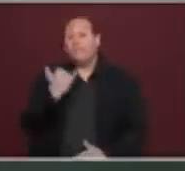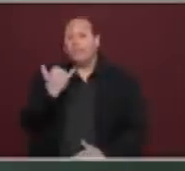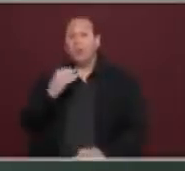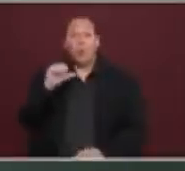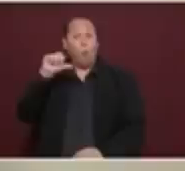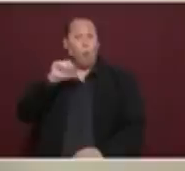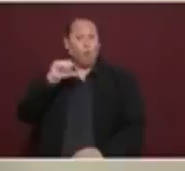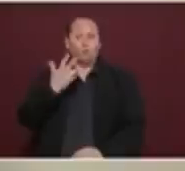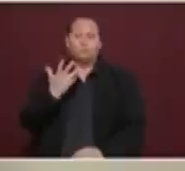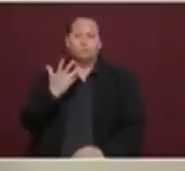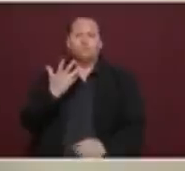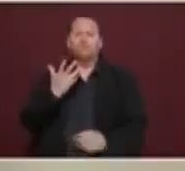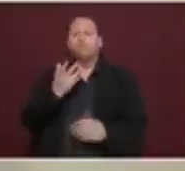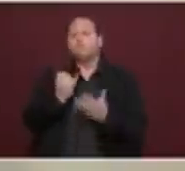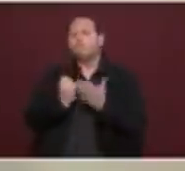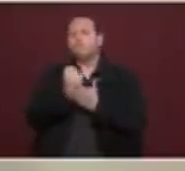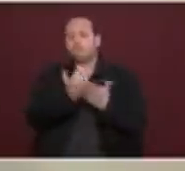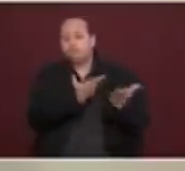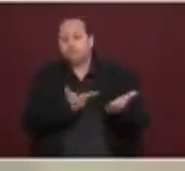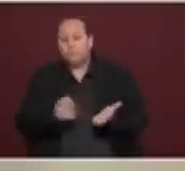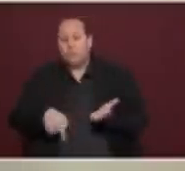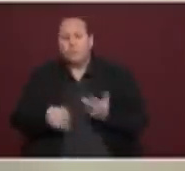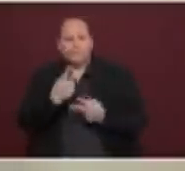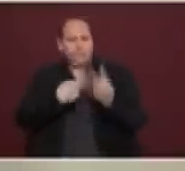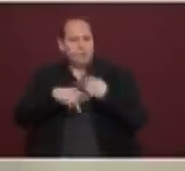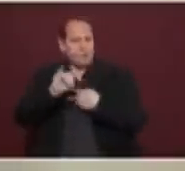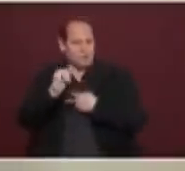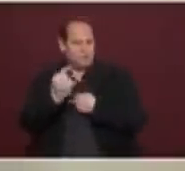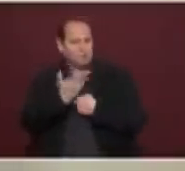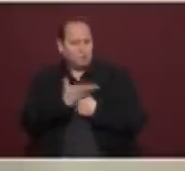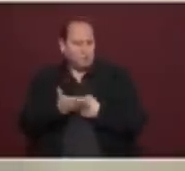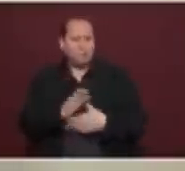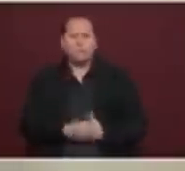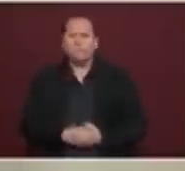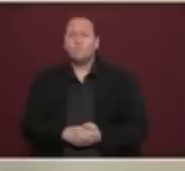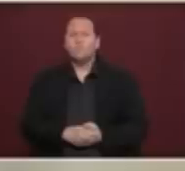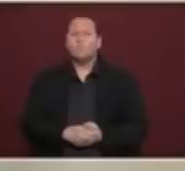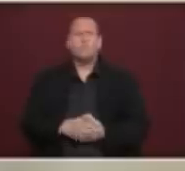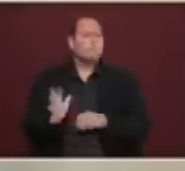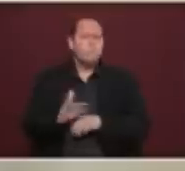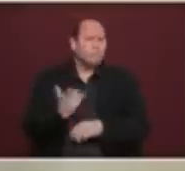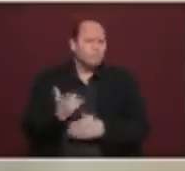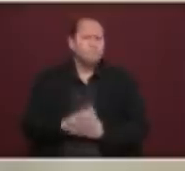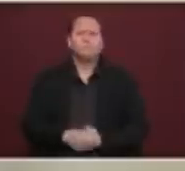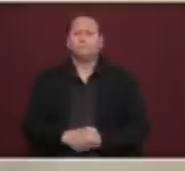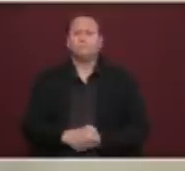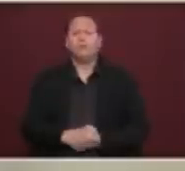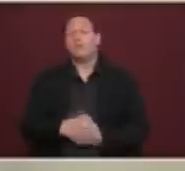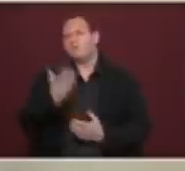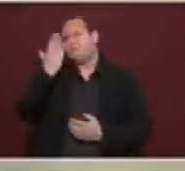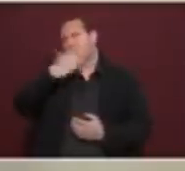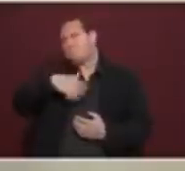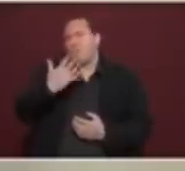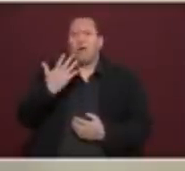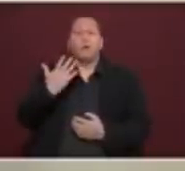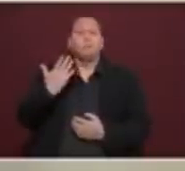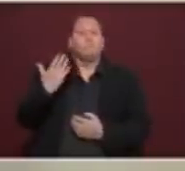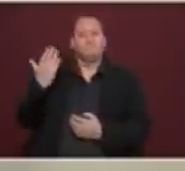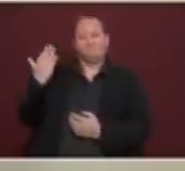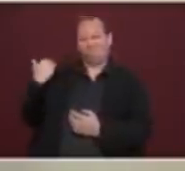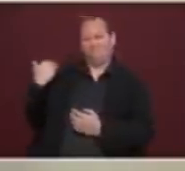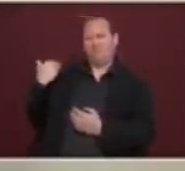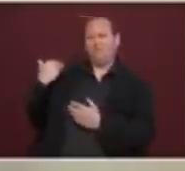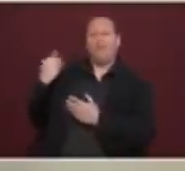estar aquí en tijuana porque en los últimos tiempos